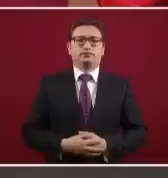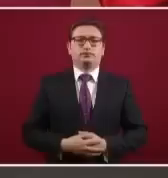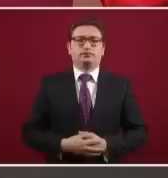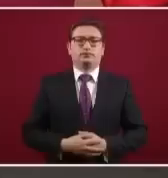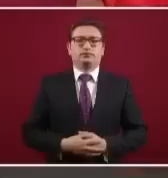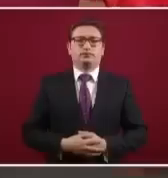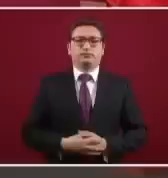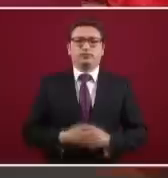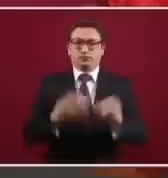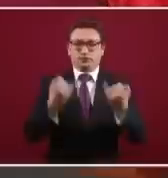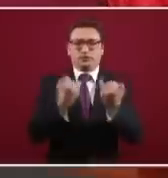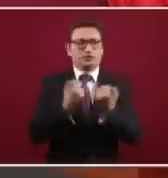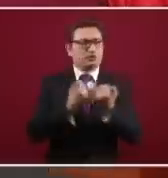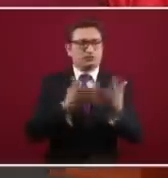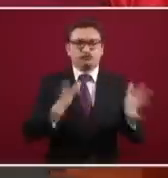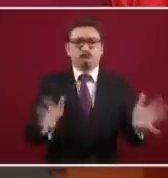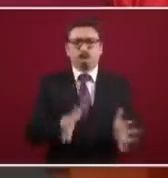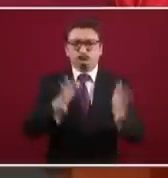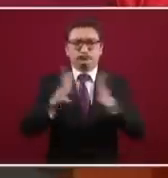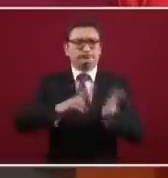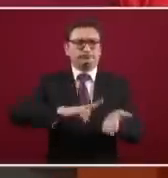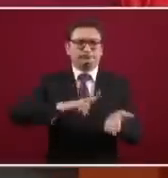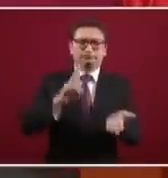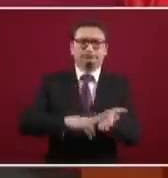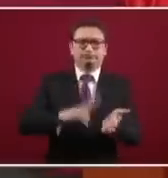se fortalezcan valores